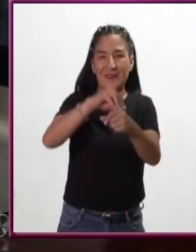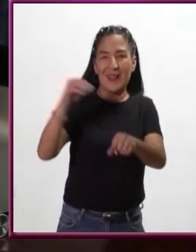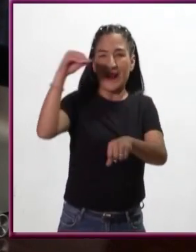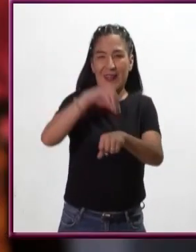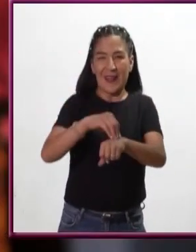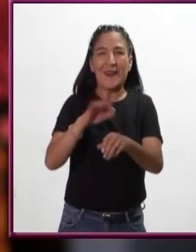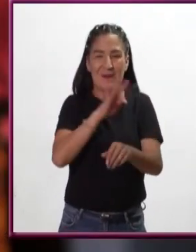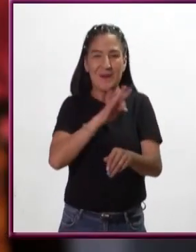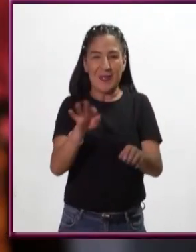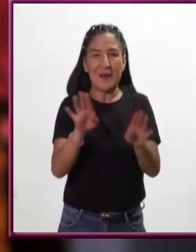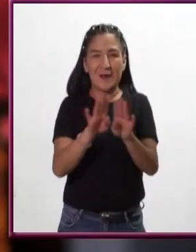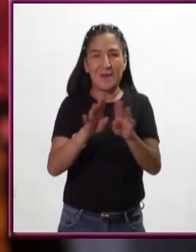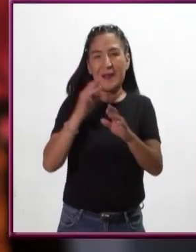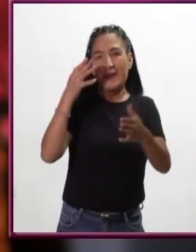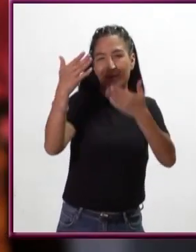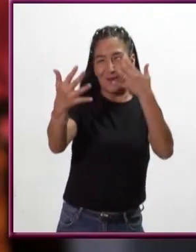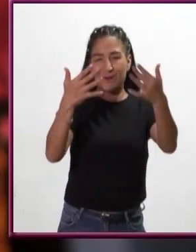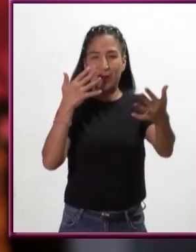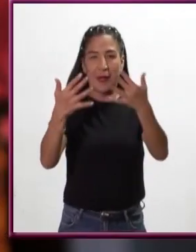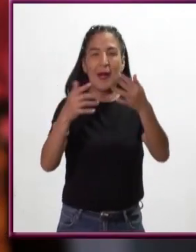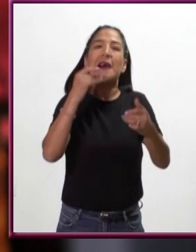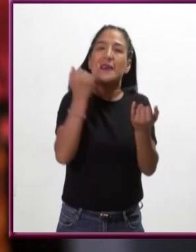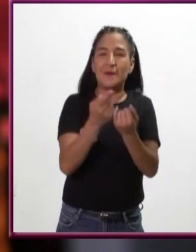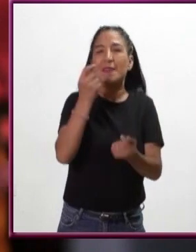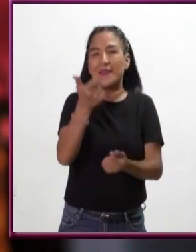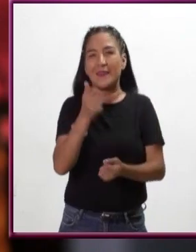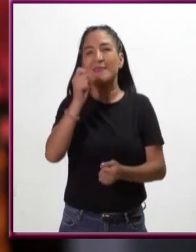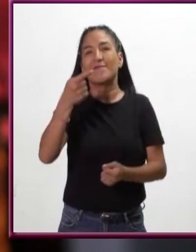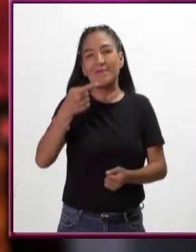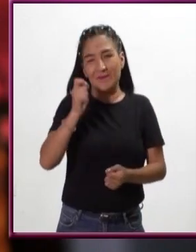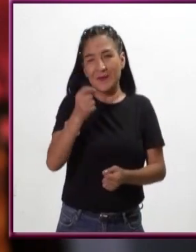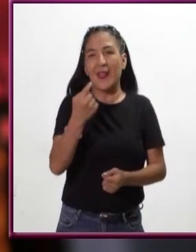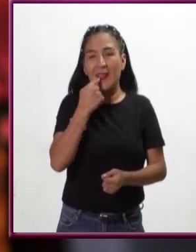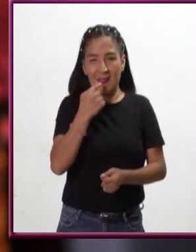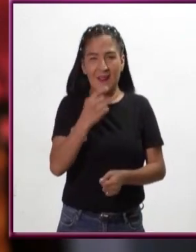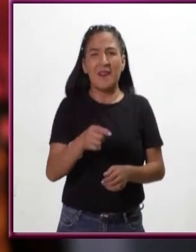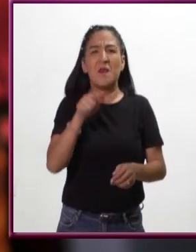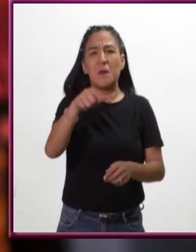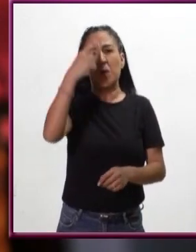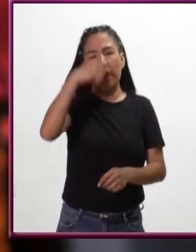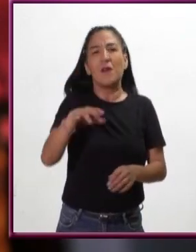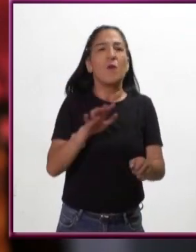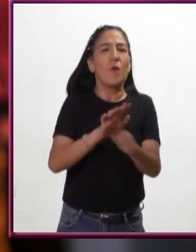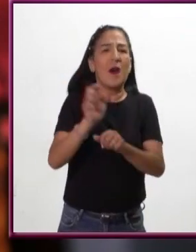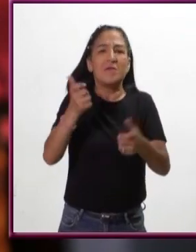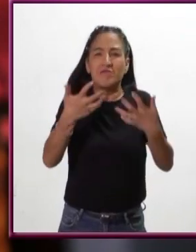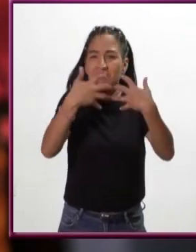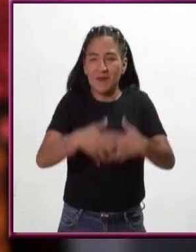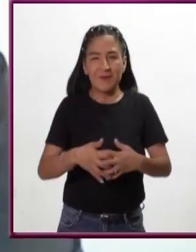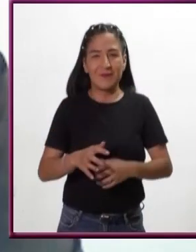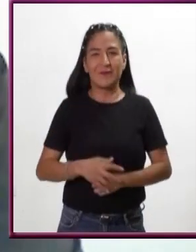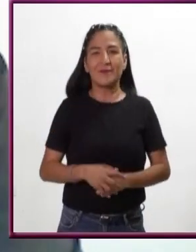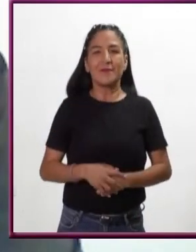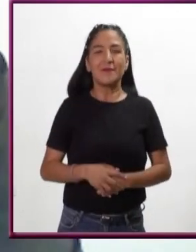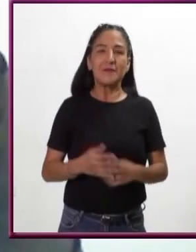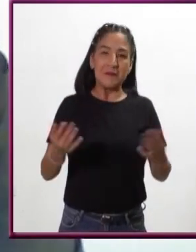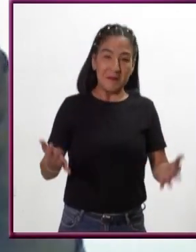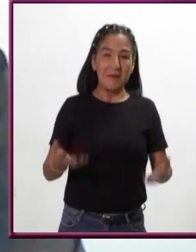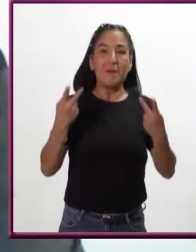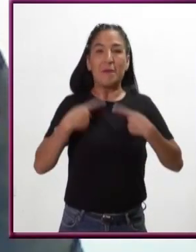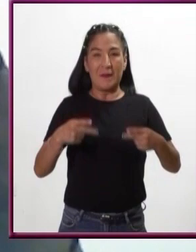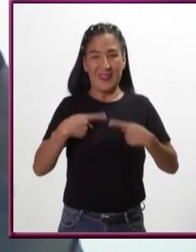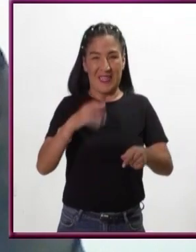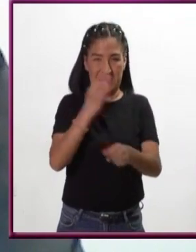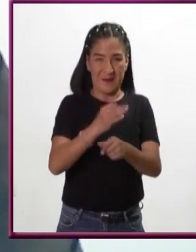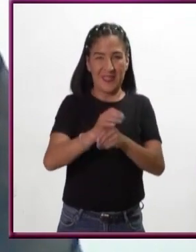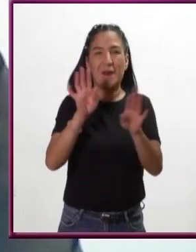olfato. Okay. ¿Y estos sensores para qué se utilizan normalmente? ¿Cuál es su función? Las personas